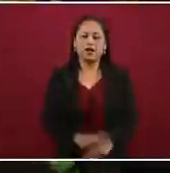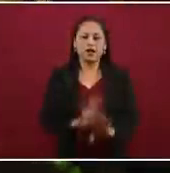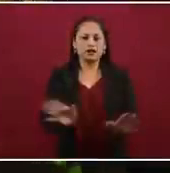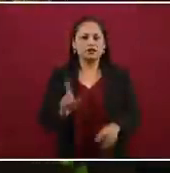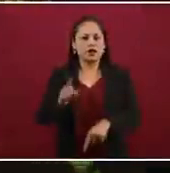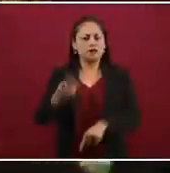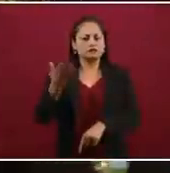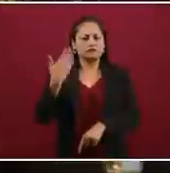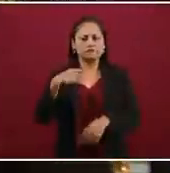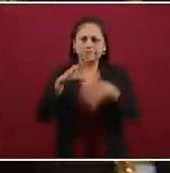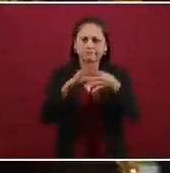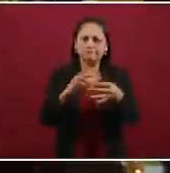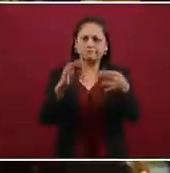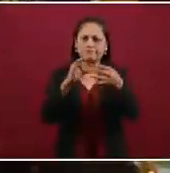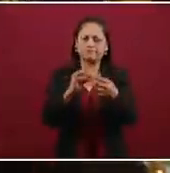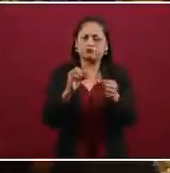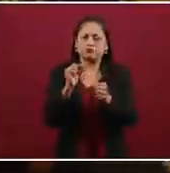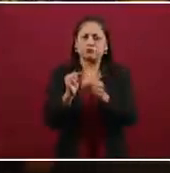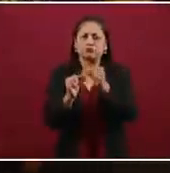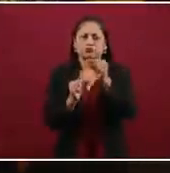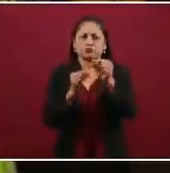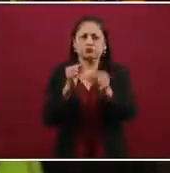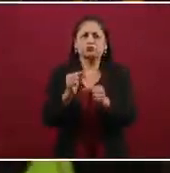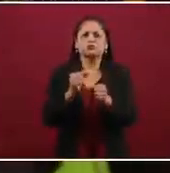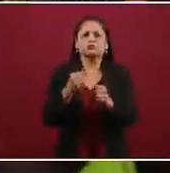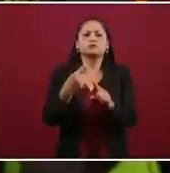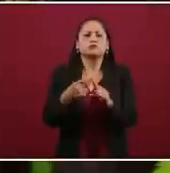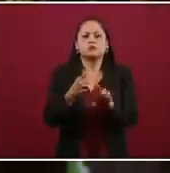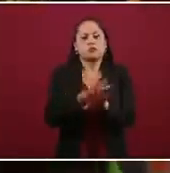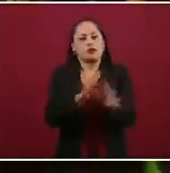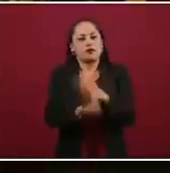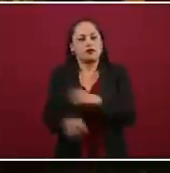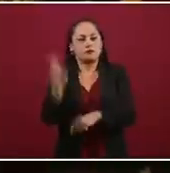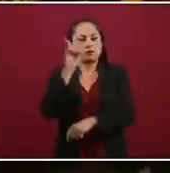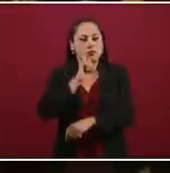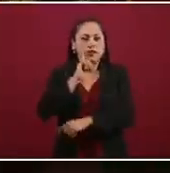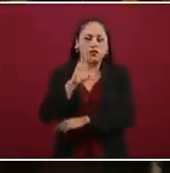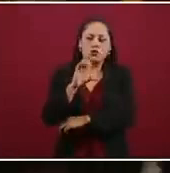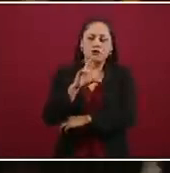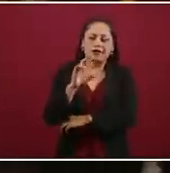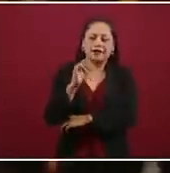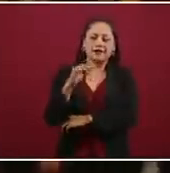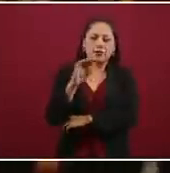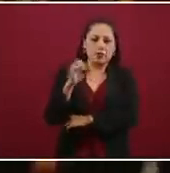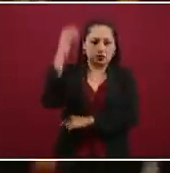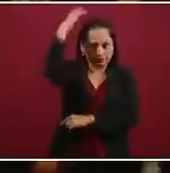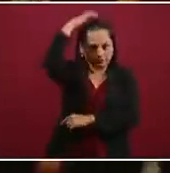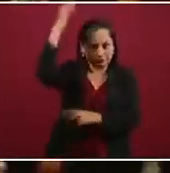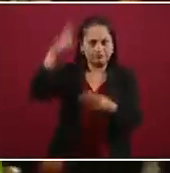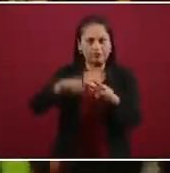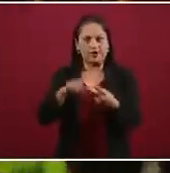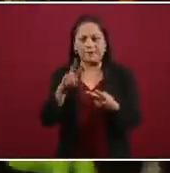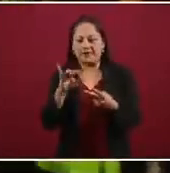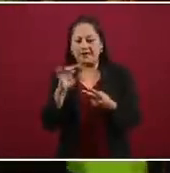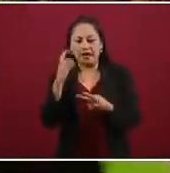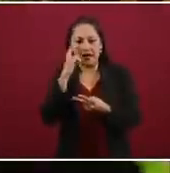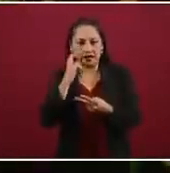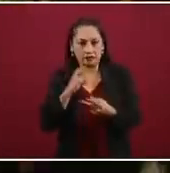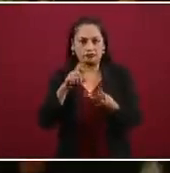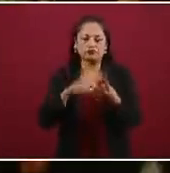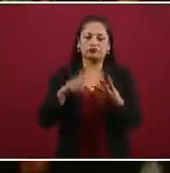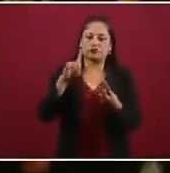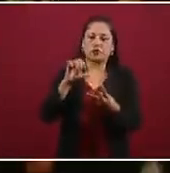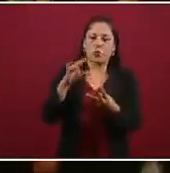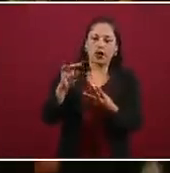como poco a poco, por supuesto, hablar de la corregidora, hablar de Leona Vicario, de Gertrudis Bocanegra, pero en la crónica